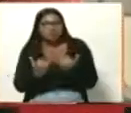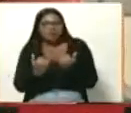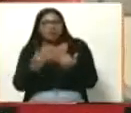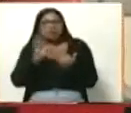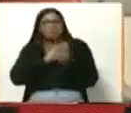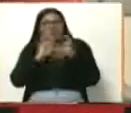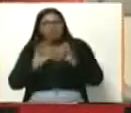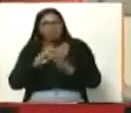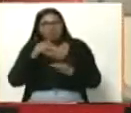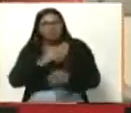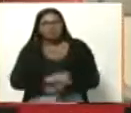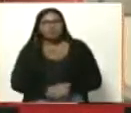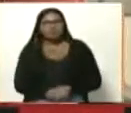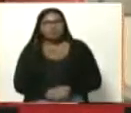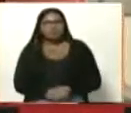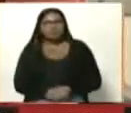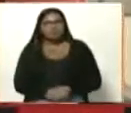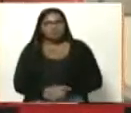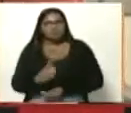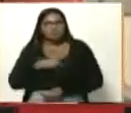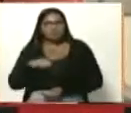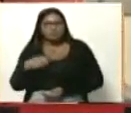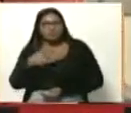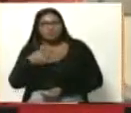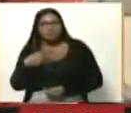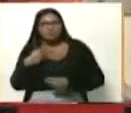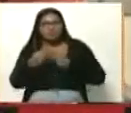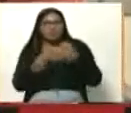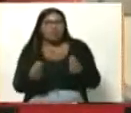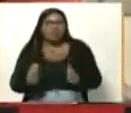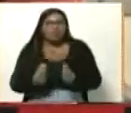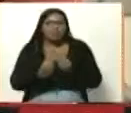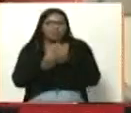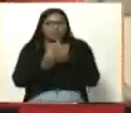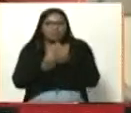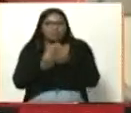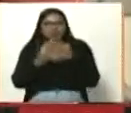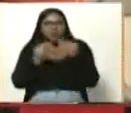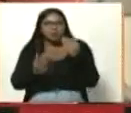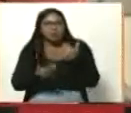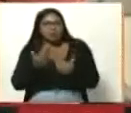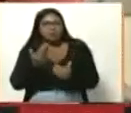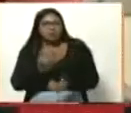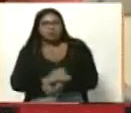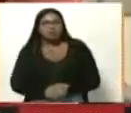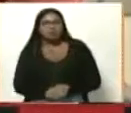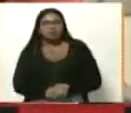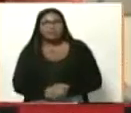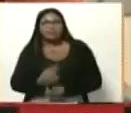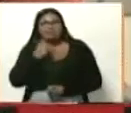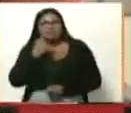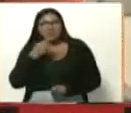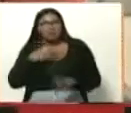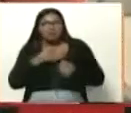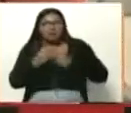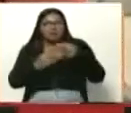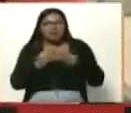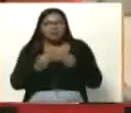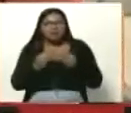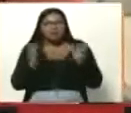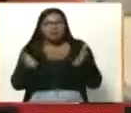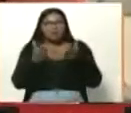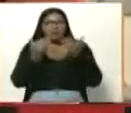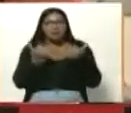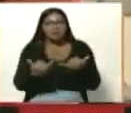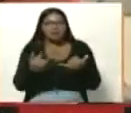artesanal, en el que pretendemos hacer un acompañamiento importante, no decretar que eso se va a hacer, estimular que se